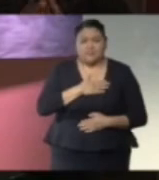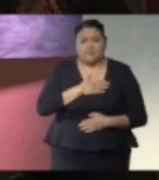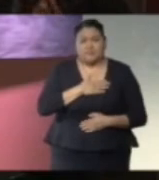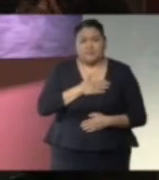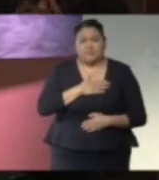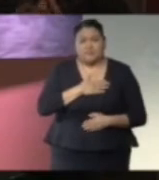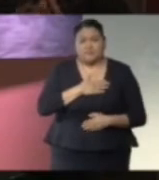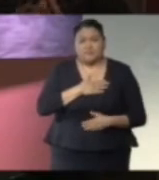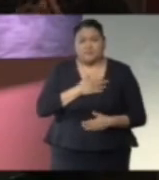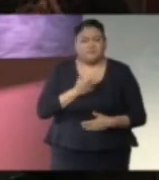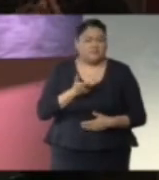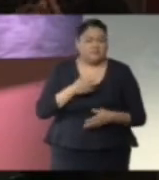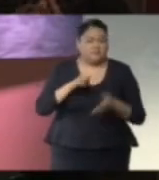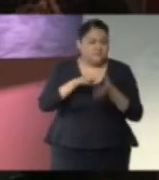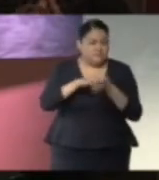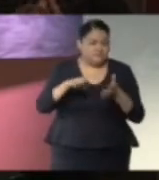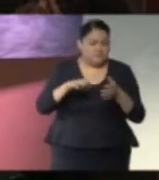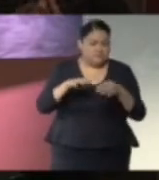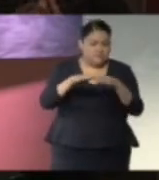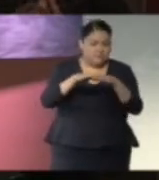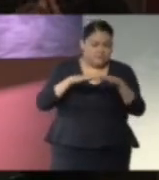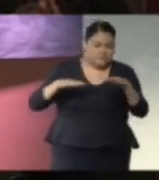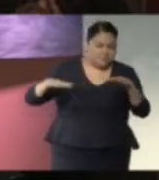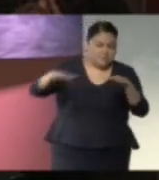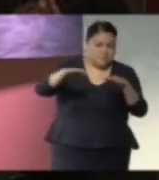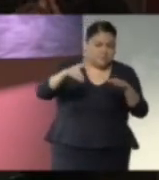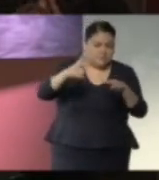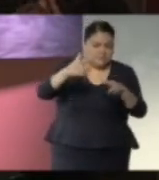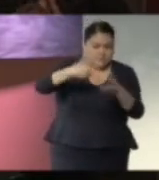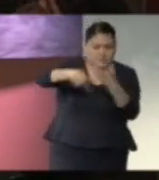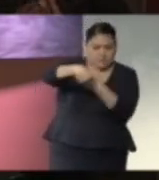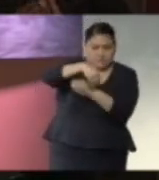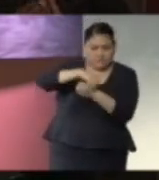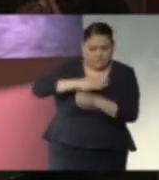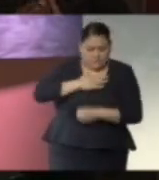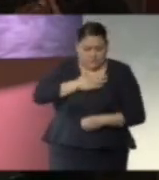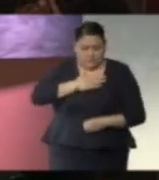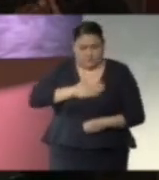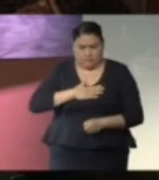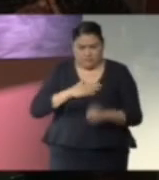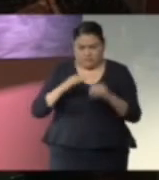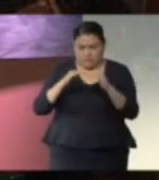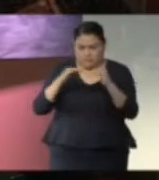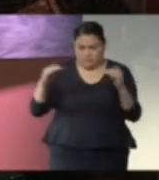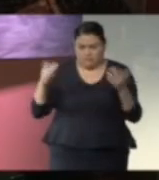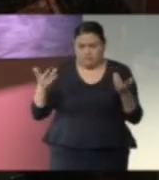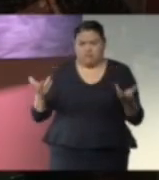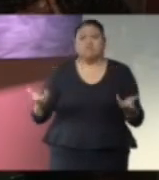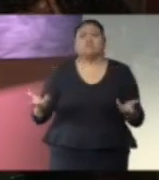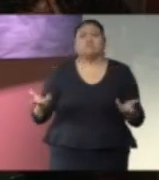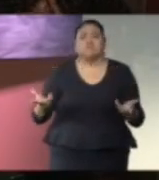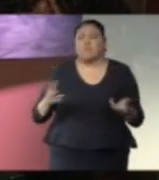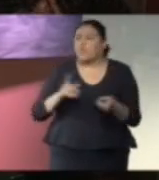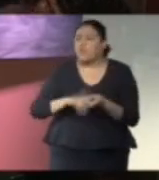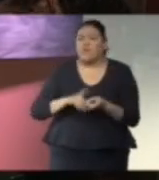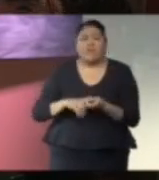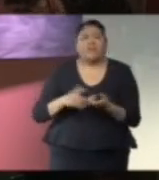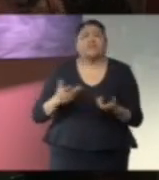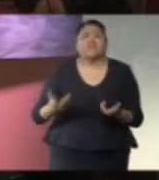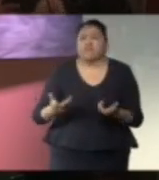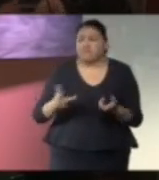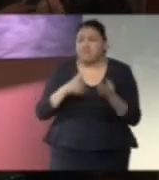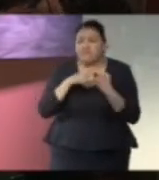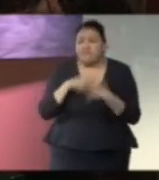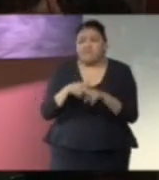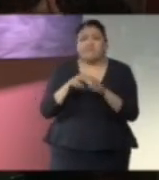Y la justicia económica, ¿en dónde está? ¿Dónde se ubica? Y creo que quienes me antecedieron empezaron,